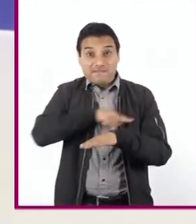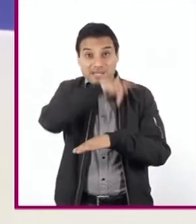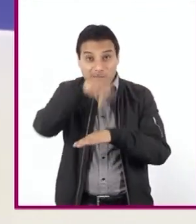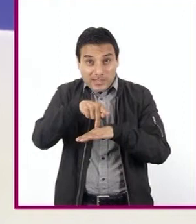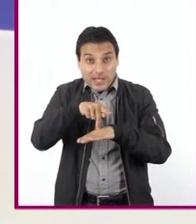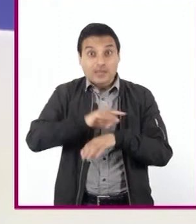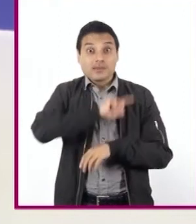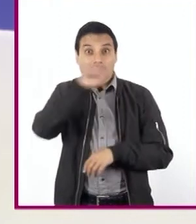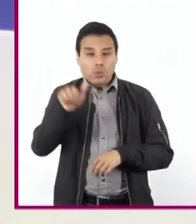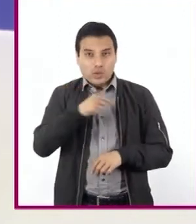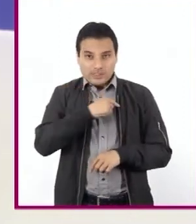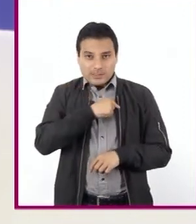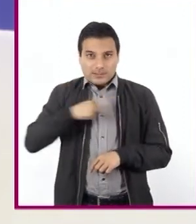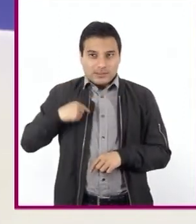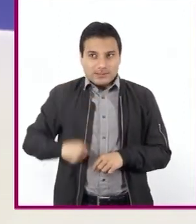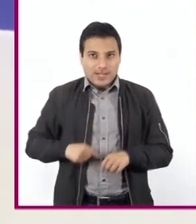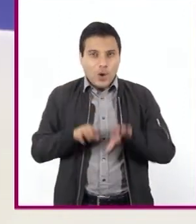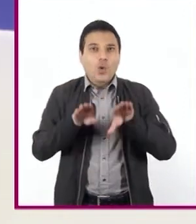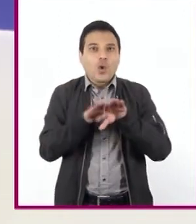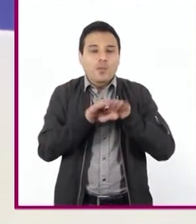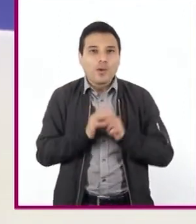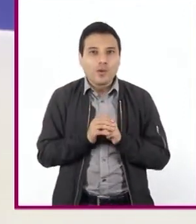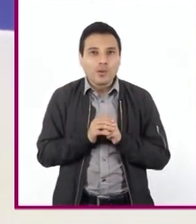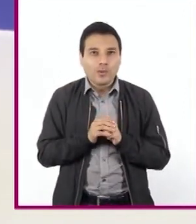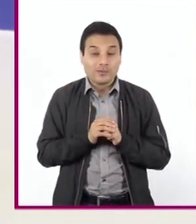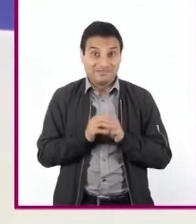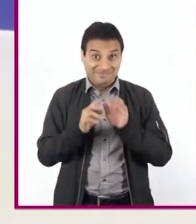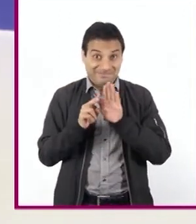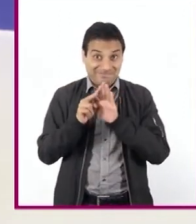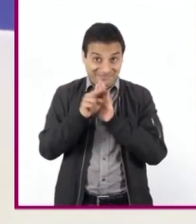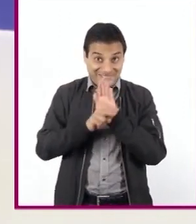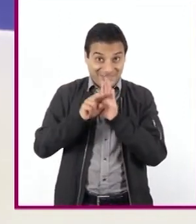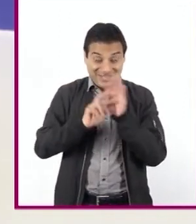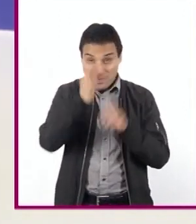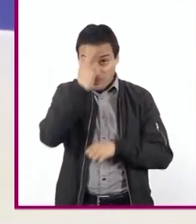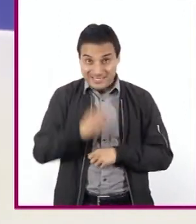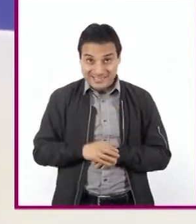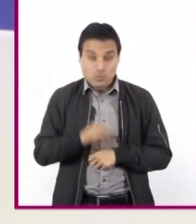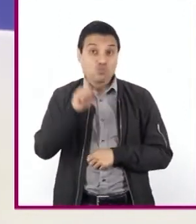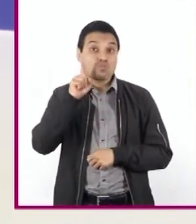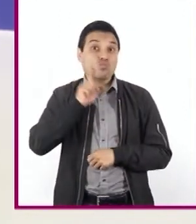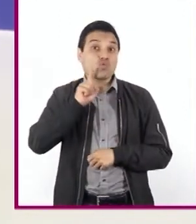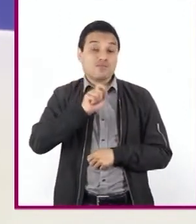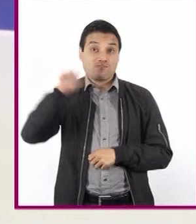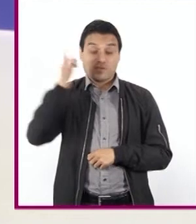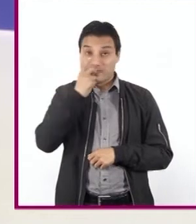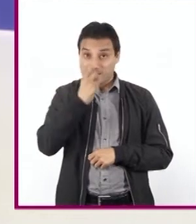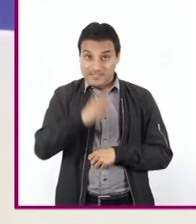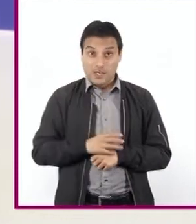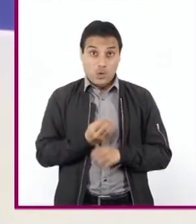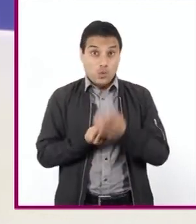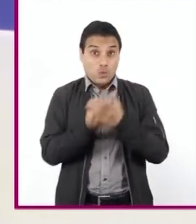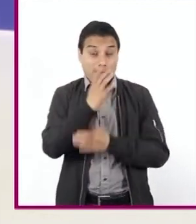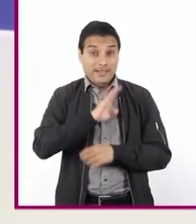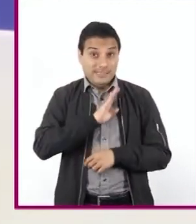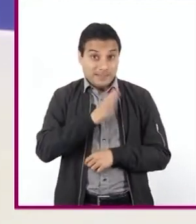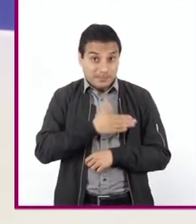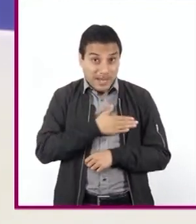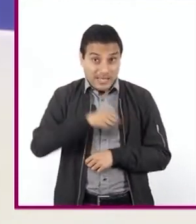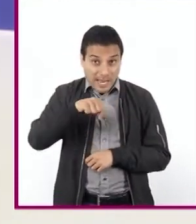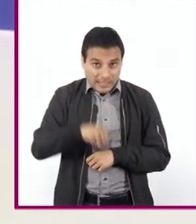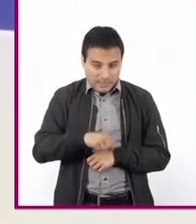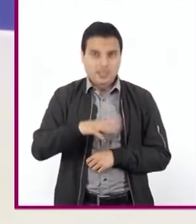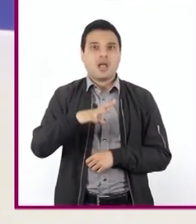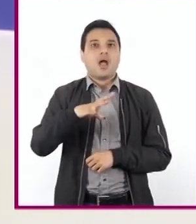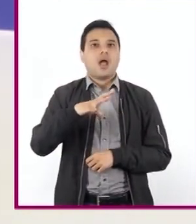China? ¿Recuerdan el video que observamos donde la investigadora afirma que Nueva España había sido protagonista de la